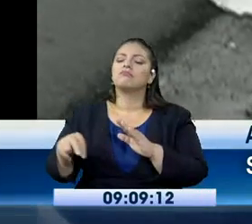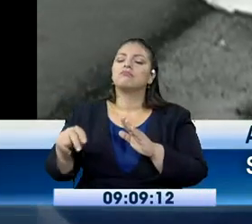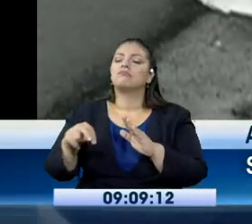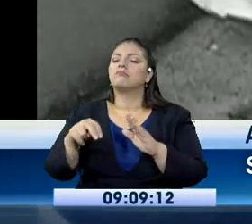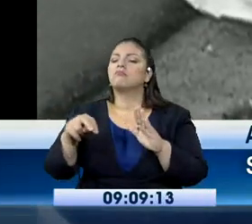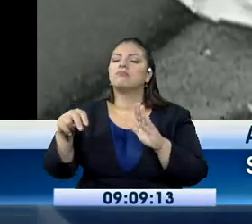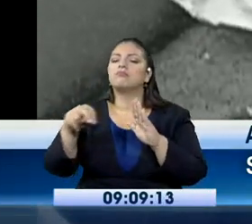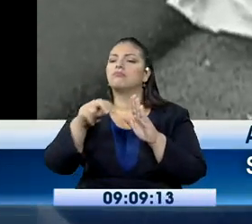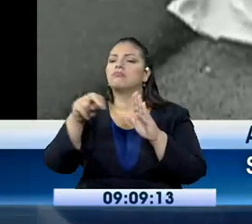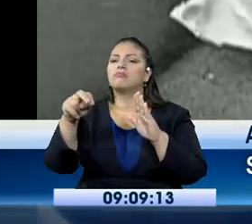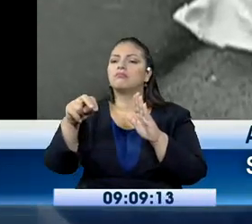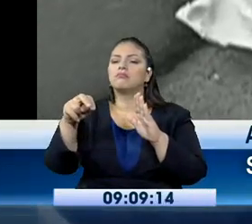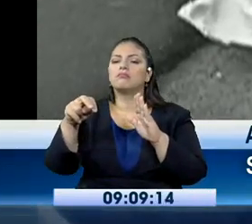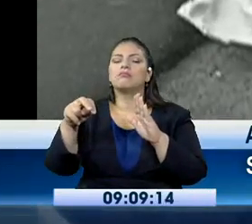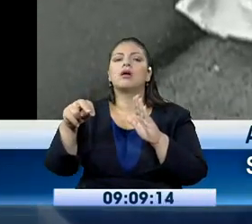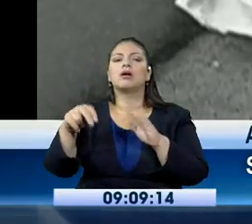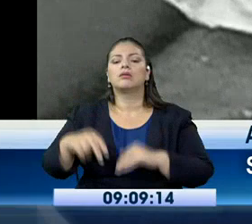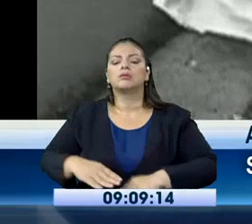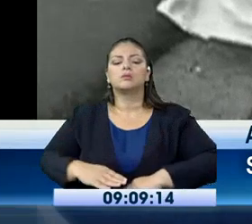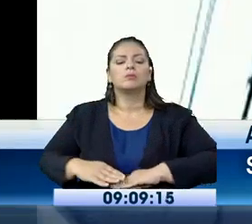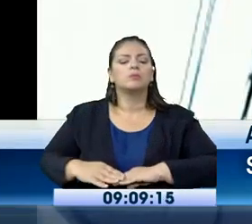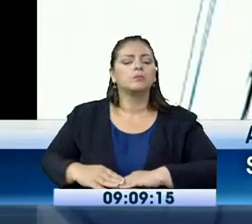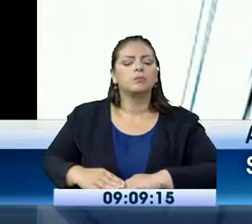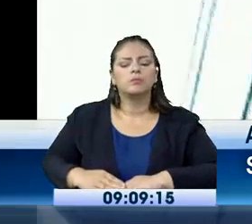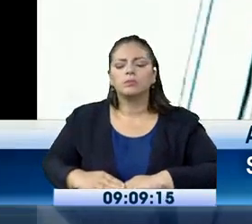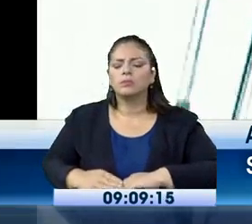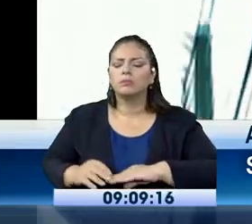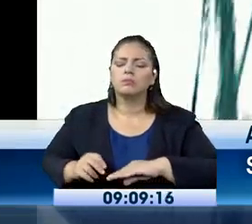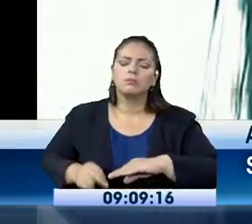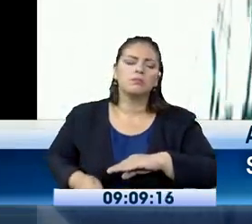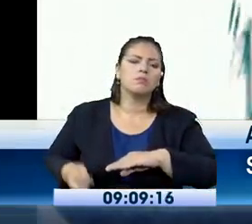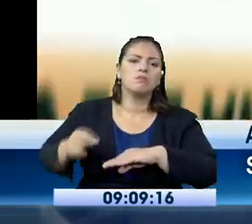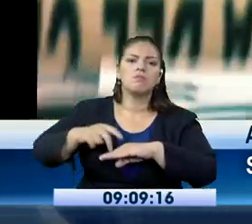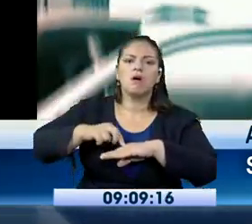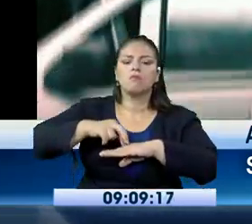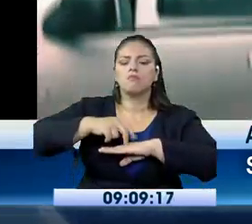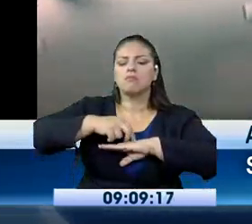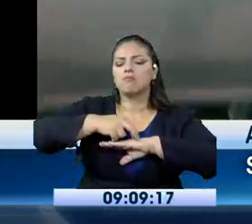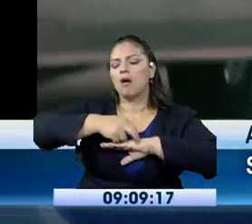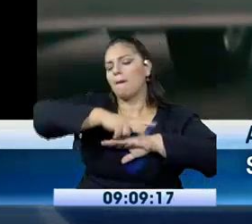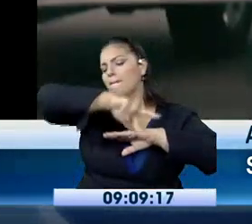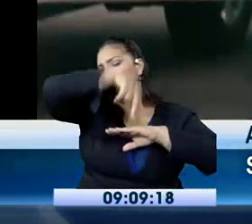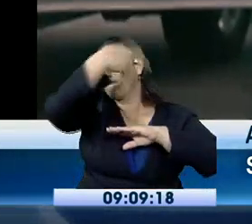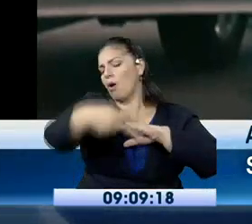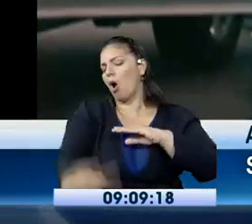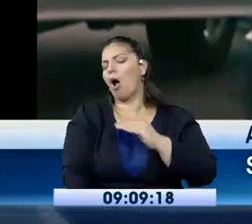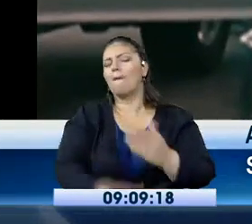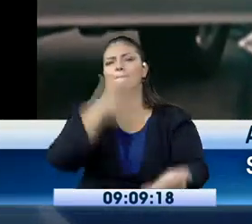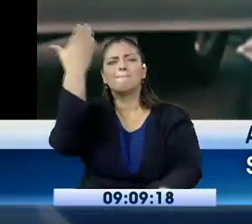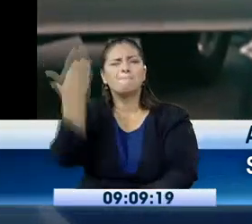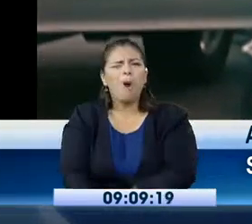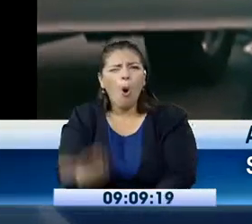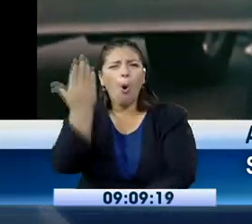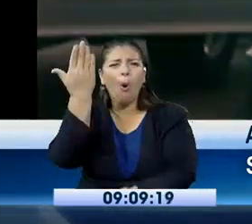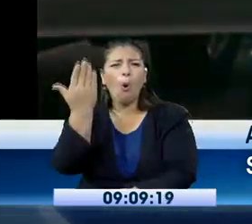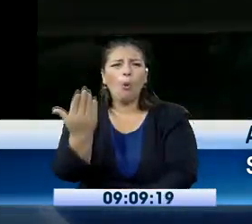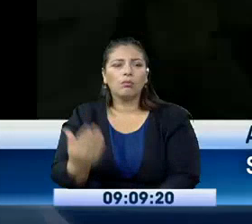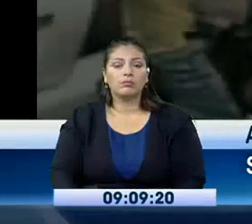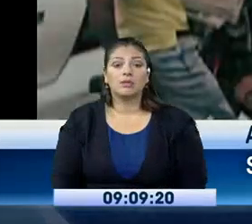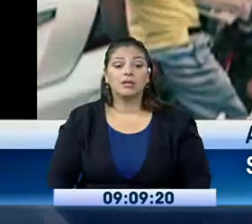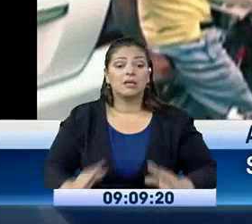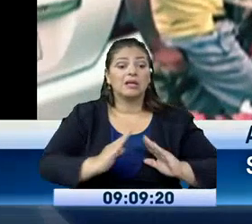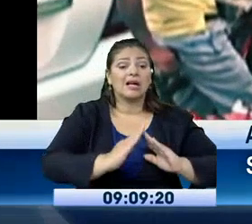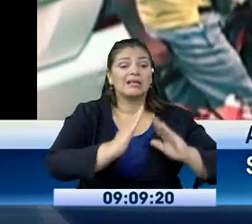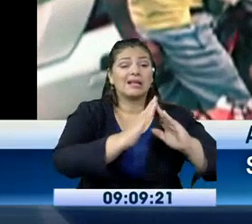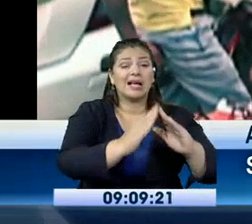un piso alto al vacío. Ocurrió en el edificio donde se ubicaba su casa. Los vecinos estaban